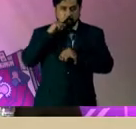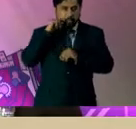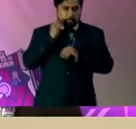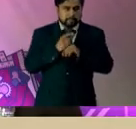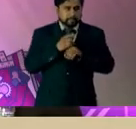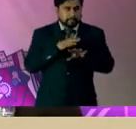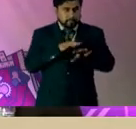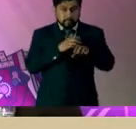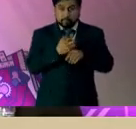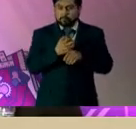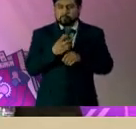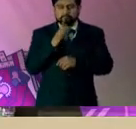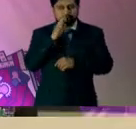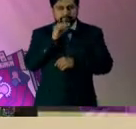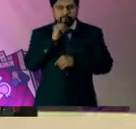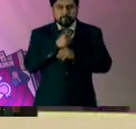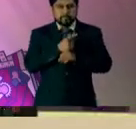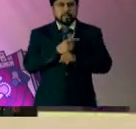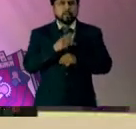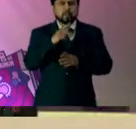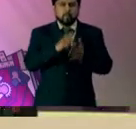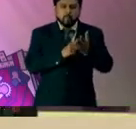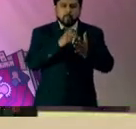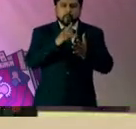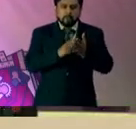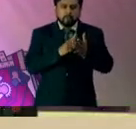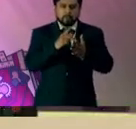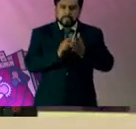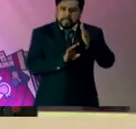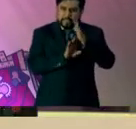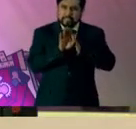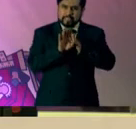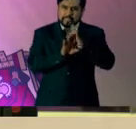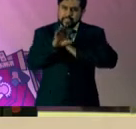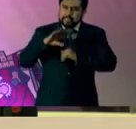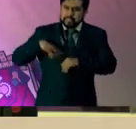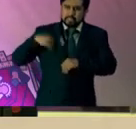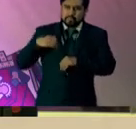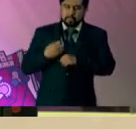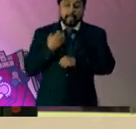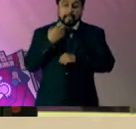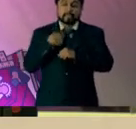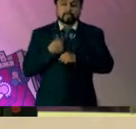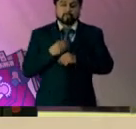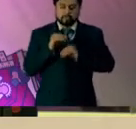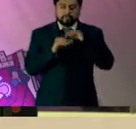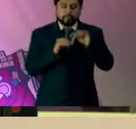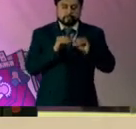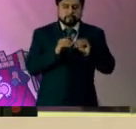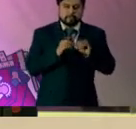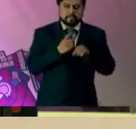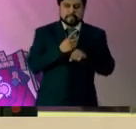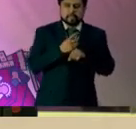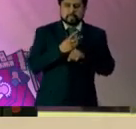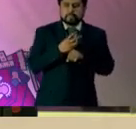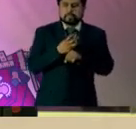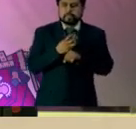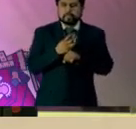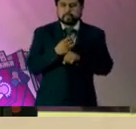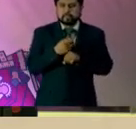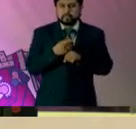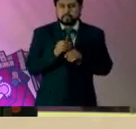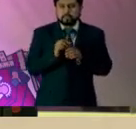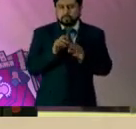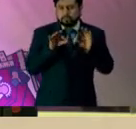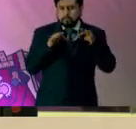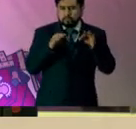militares una y otra vez se levantan esto es en las primeras páginas en donde llega a una conclusión que es contundente